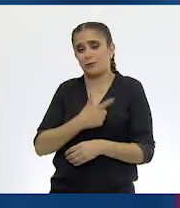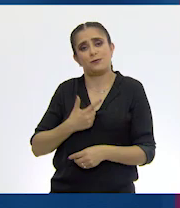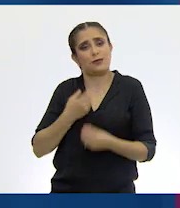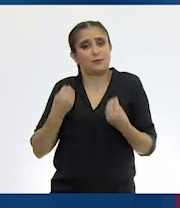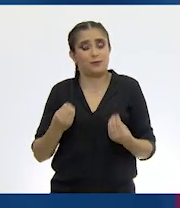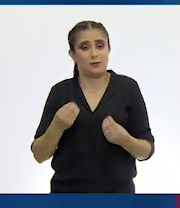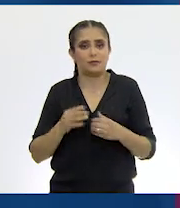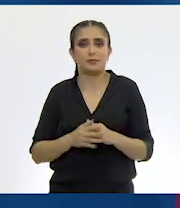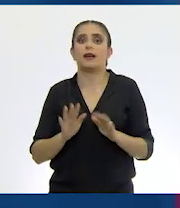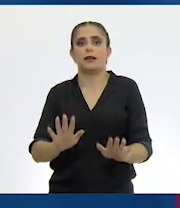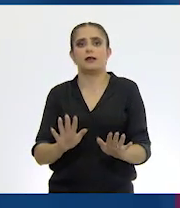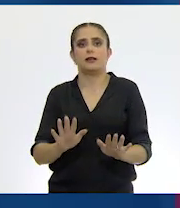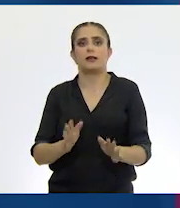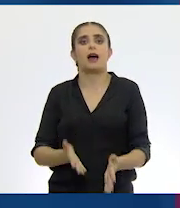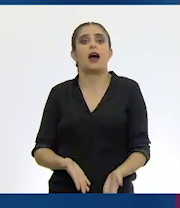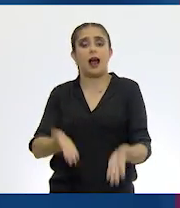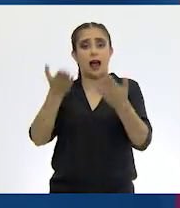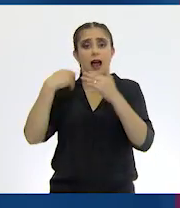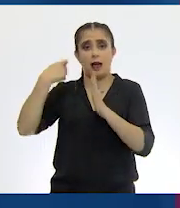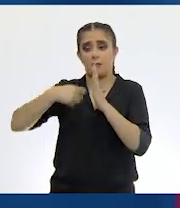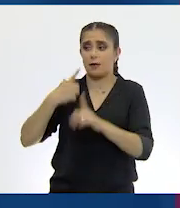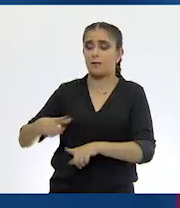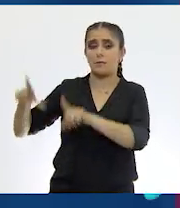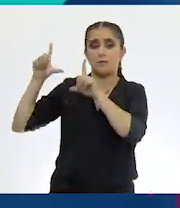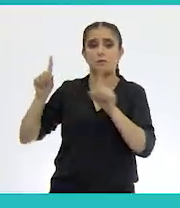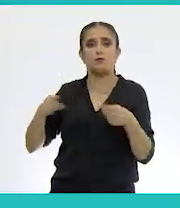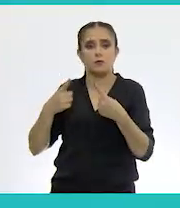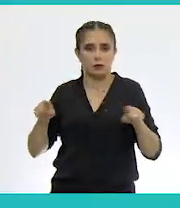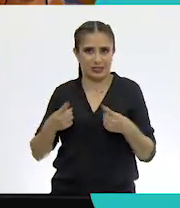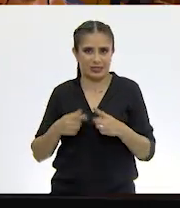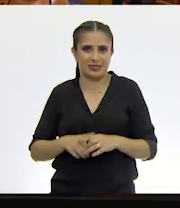próxima. Pero antes vamos a una cápsula musical.